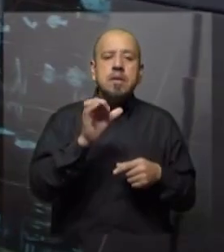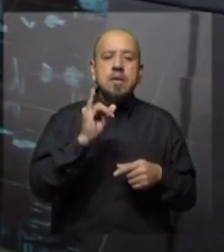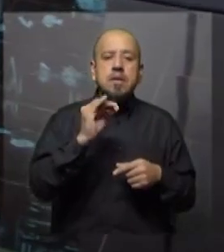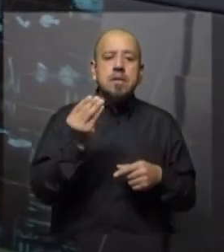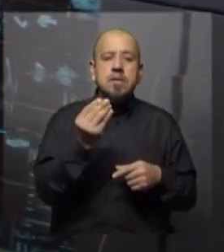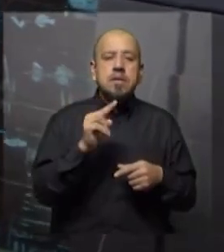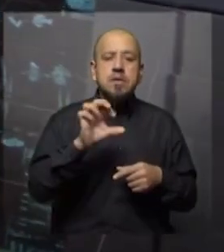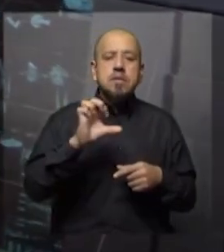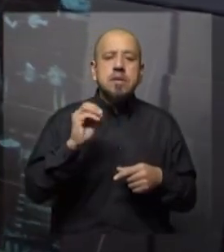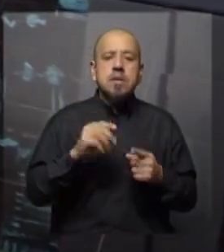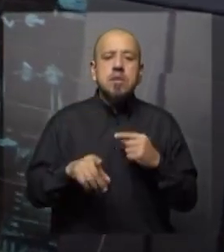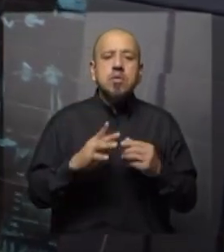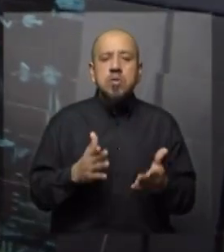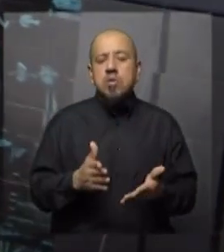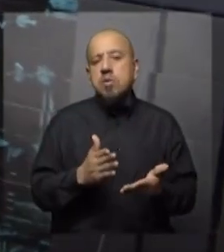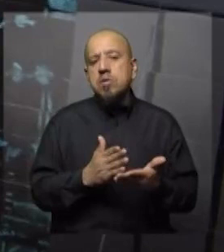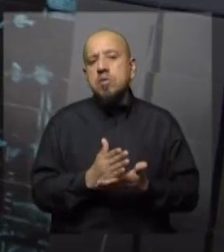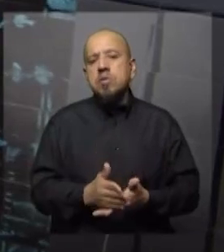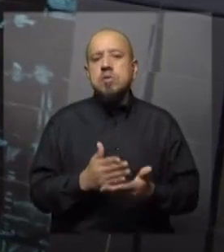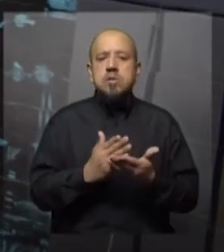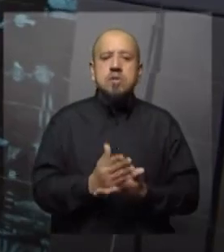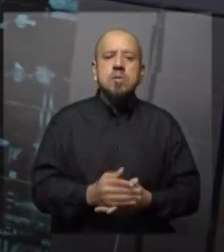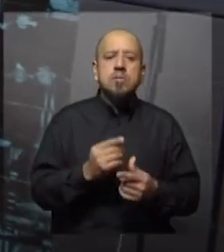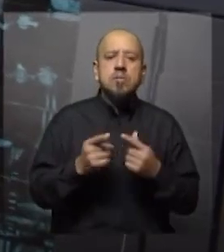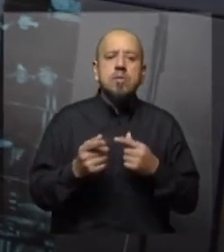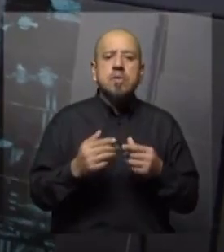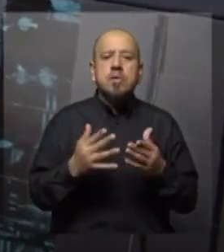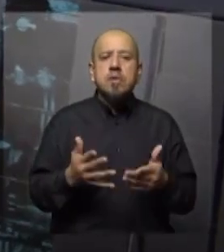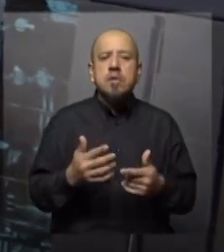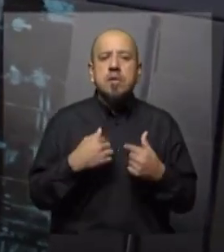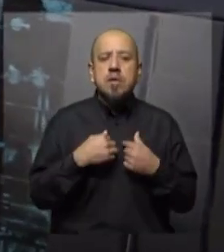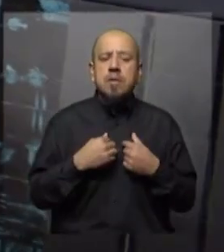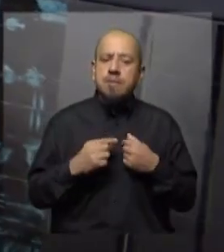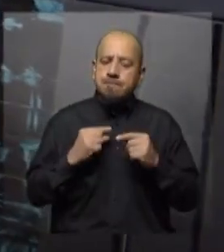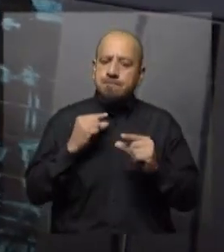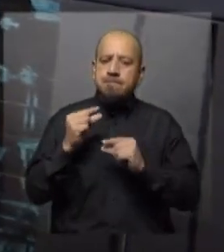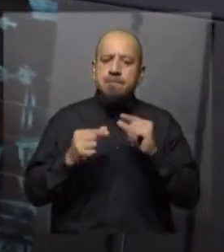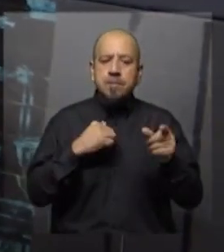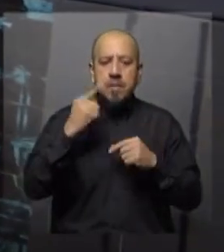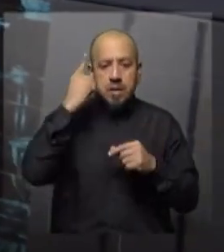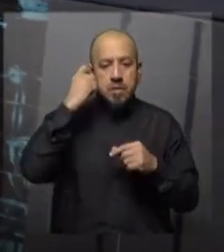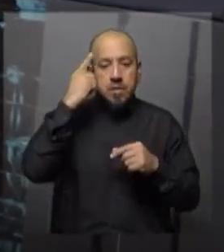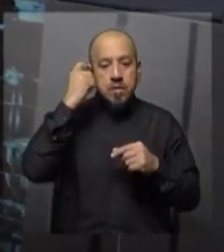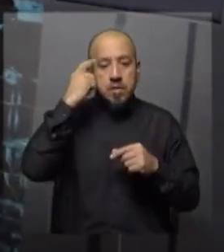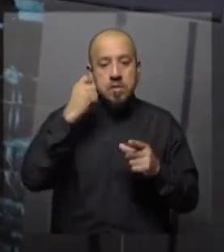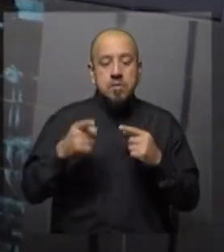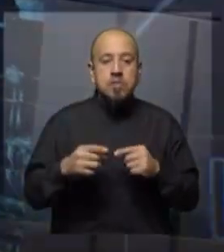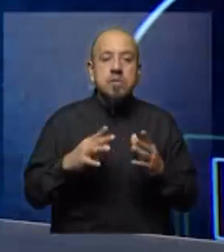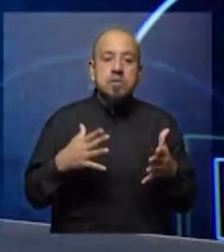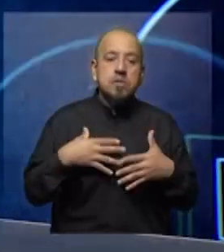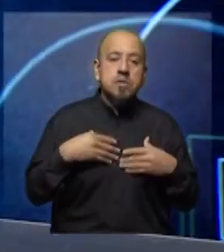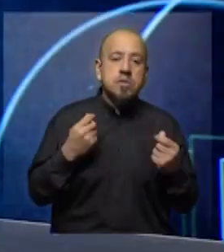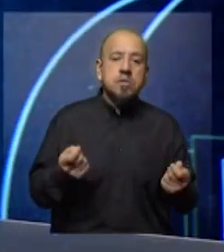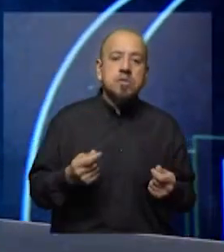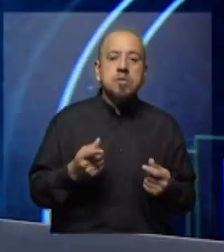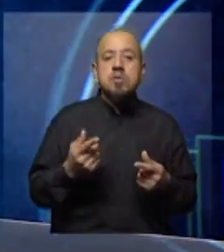ese estado permanente de la mente de la conciencia de transitar por las experiencias que tienen lo afectivo el